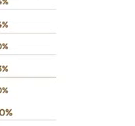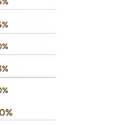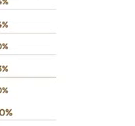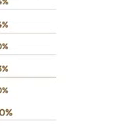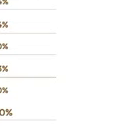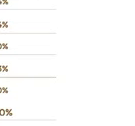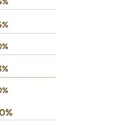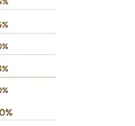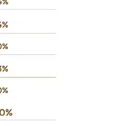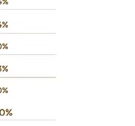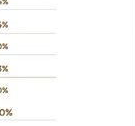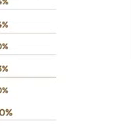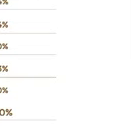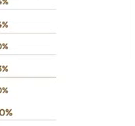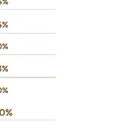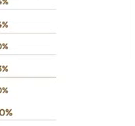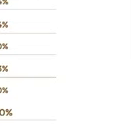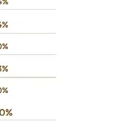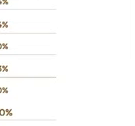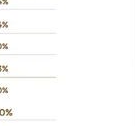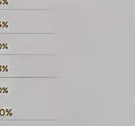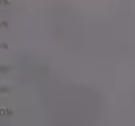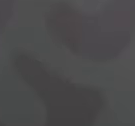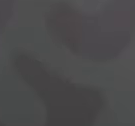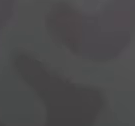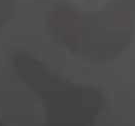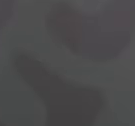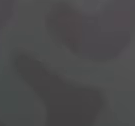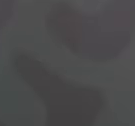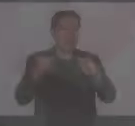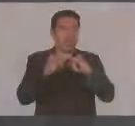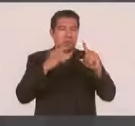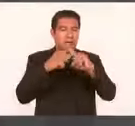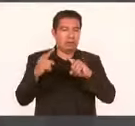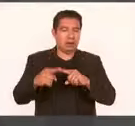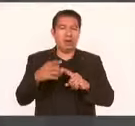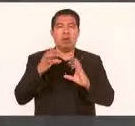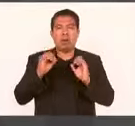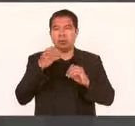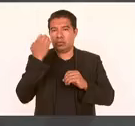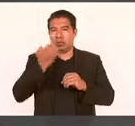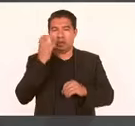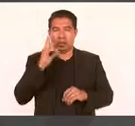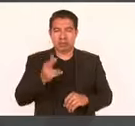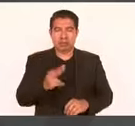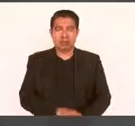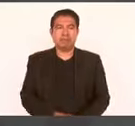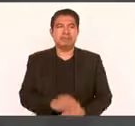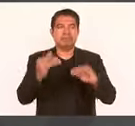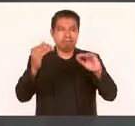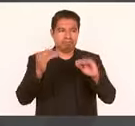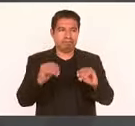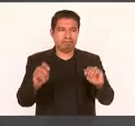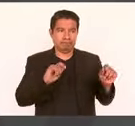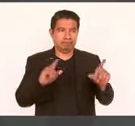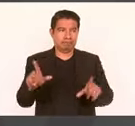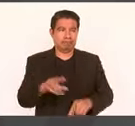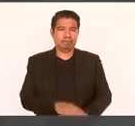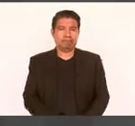la restauración de templos y en la reconstrucción de algunas escuelas. Pasamos a la siguiente, por